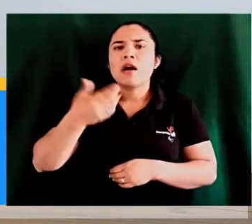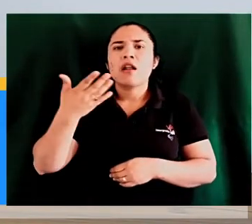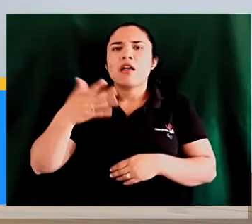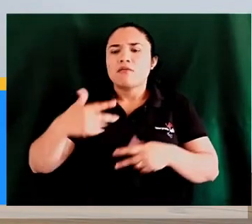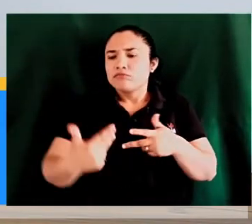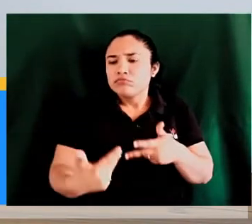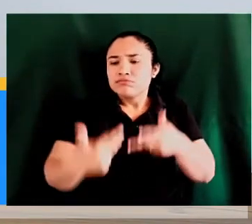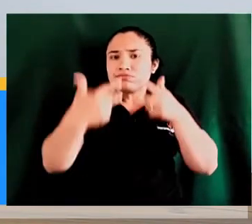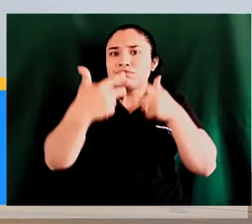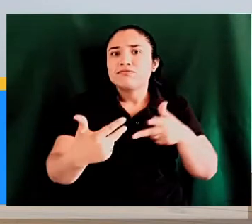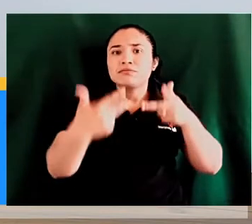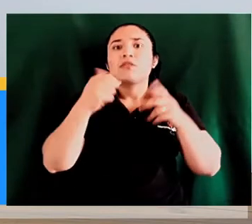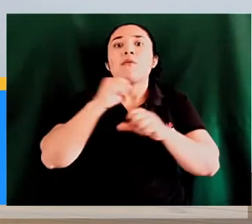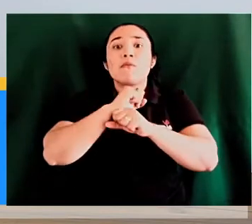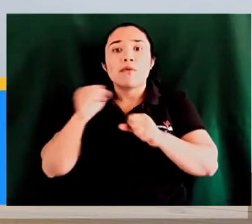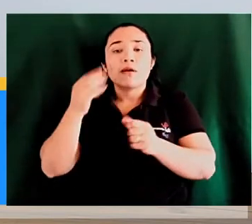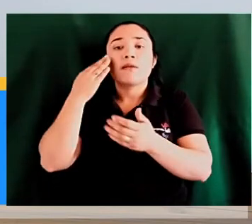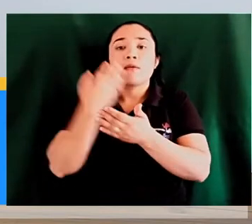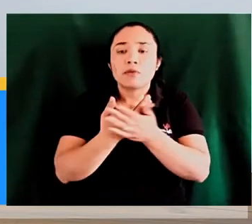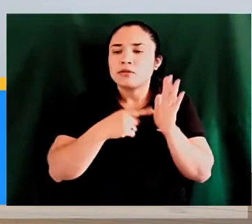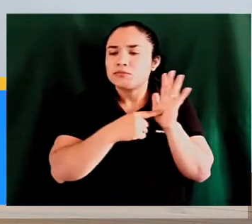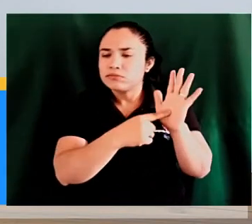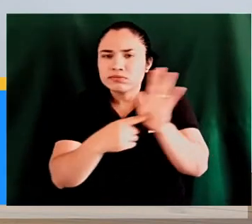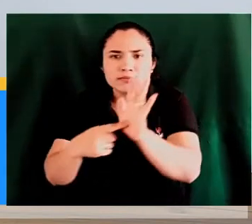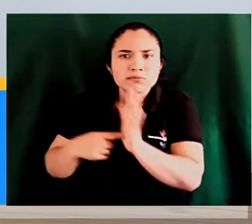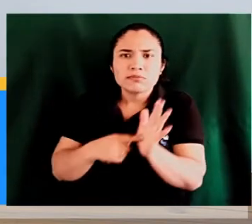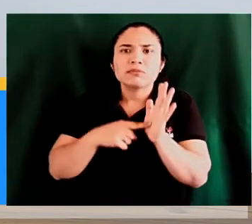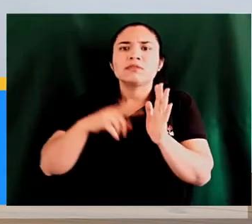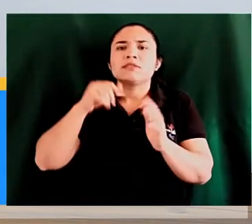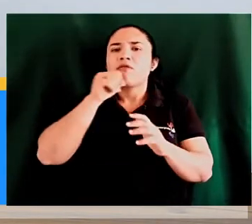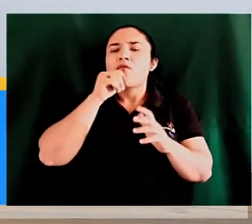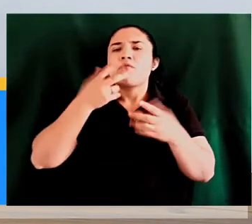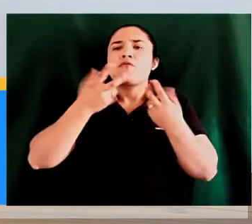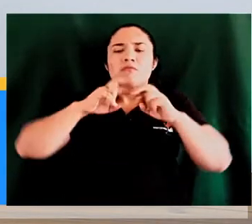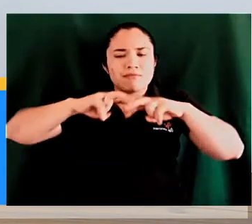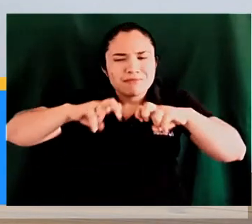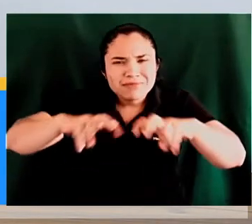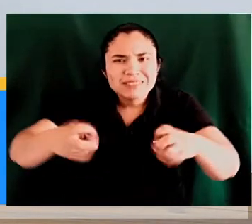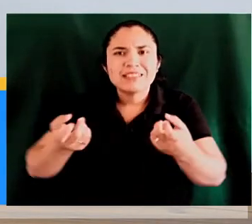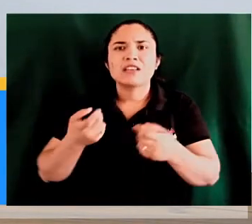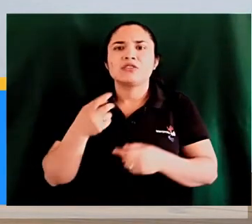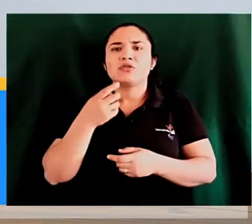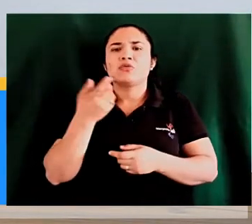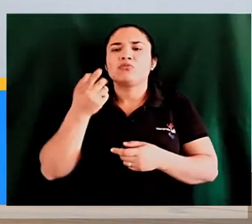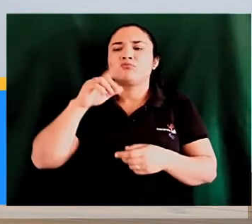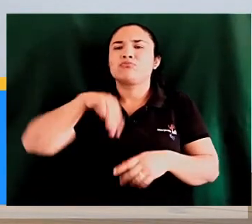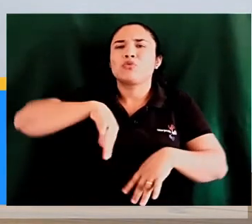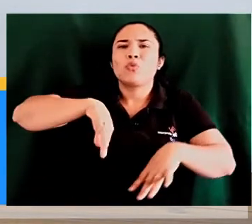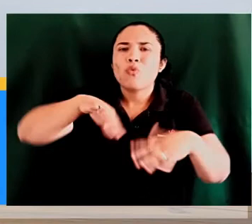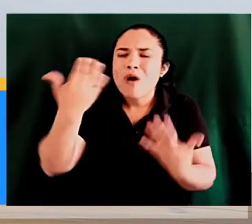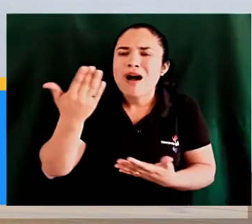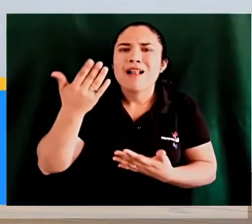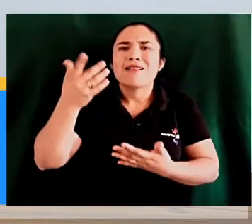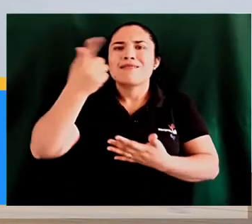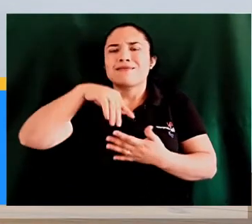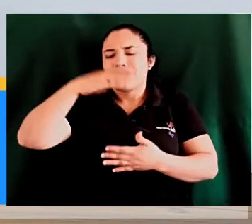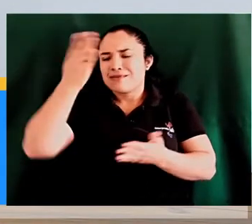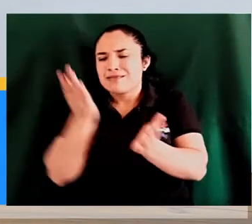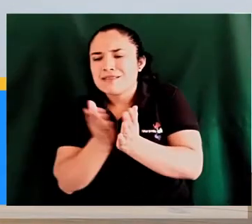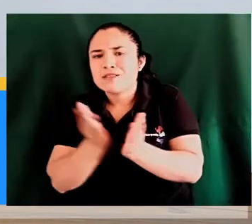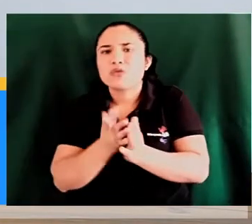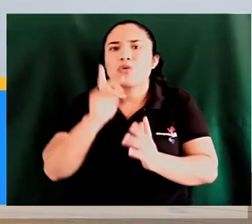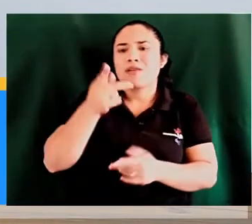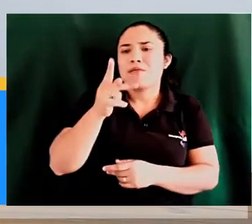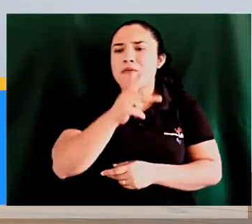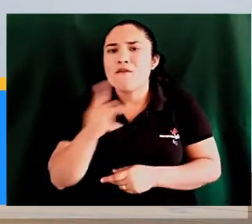en una semana y a través de la virtualidad podremos contar con diferentes investigaciones de estudiantes de grado de